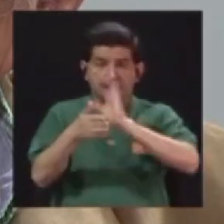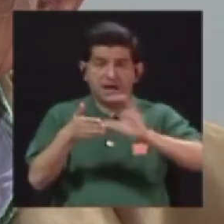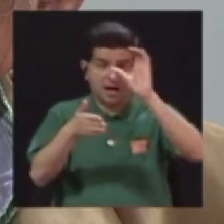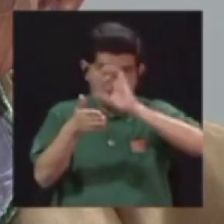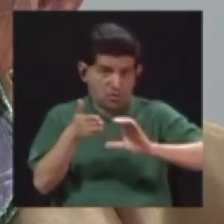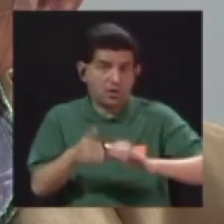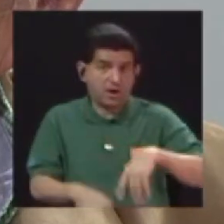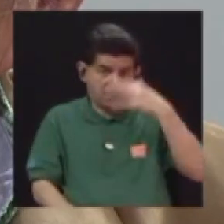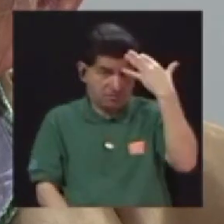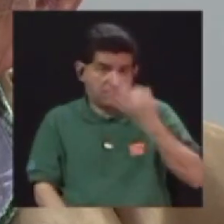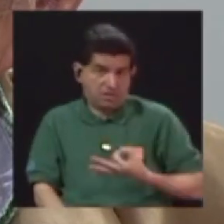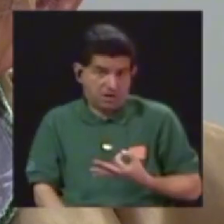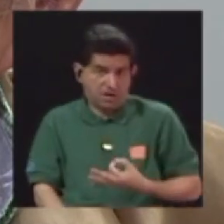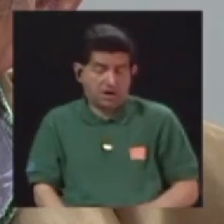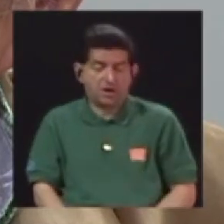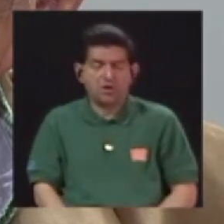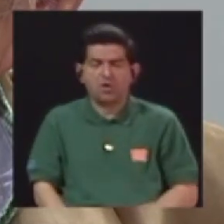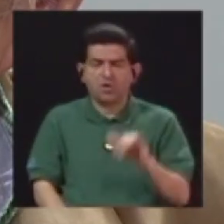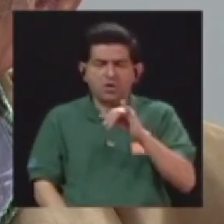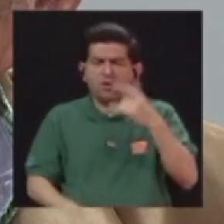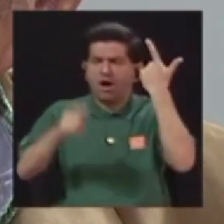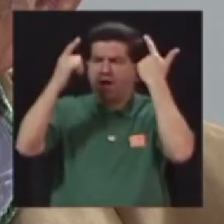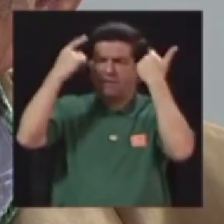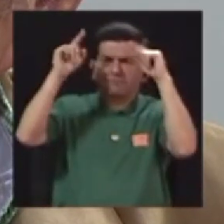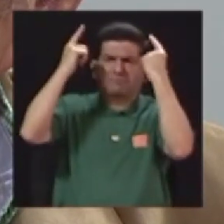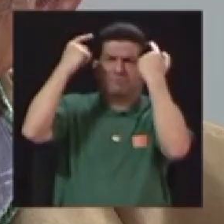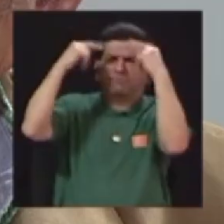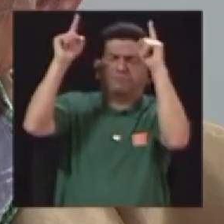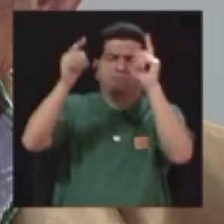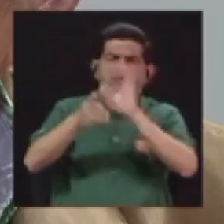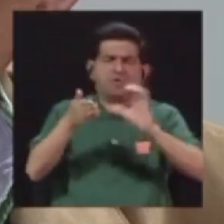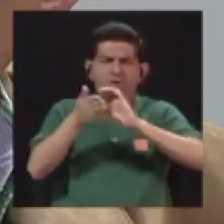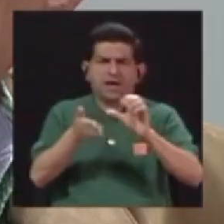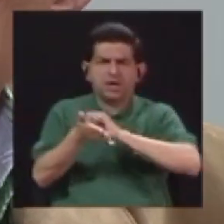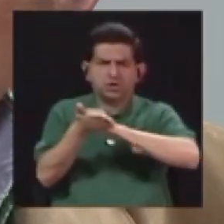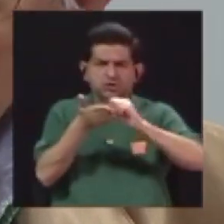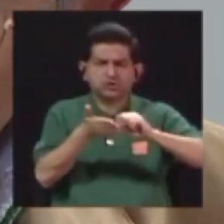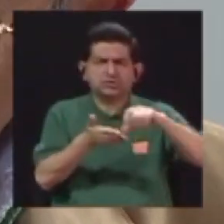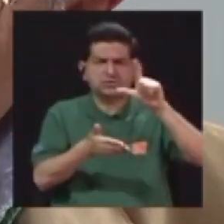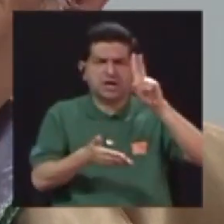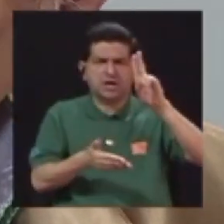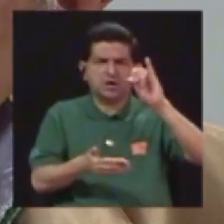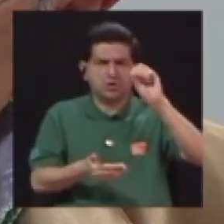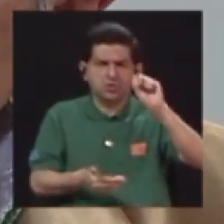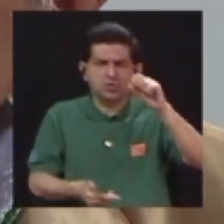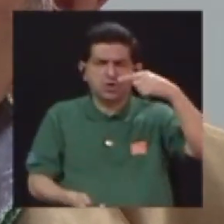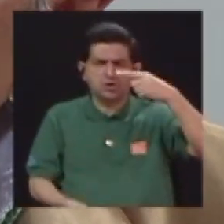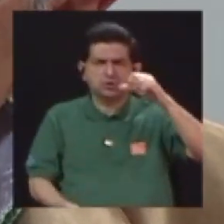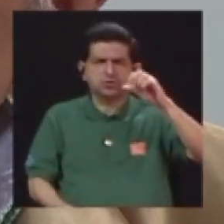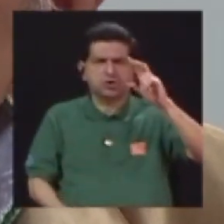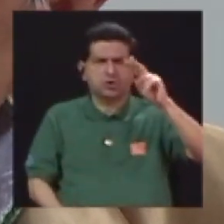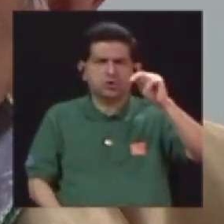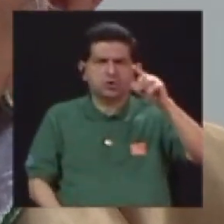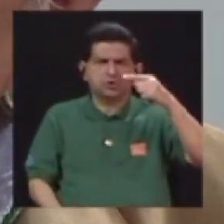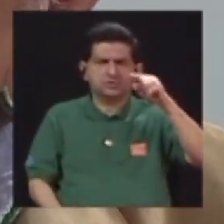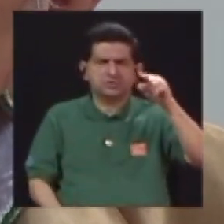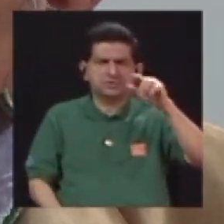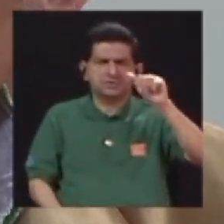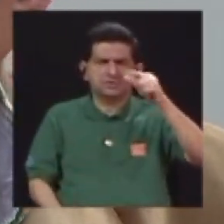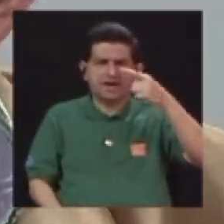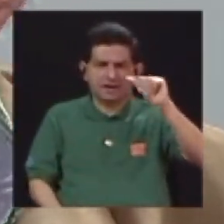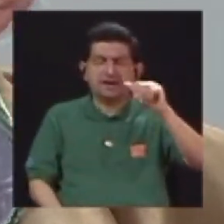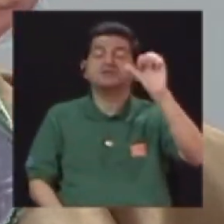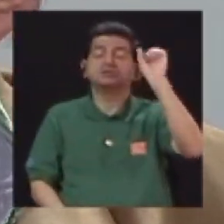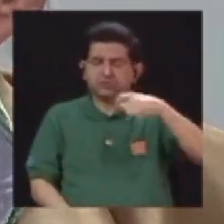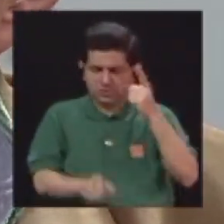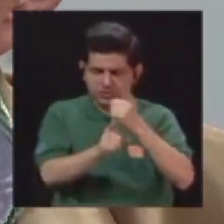en el ilustre también Colegio San Luis Gonzaga. Fui a la secundaria, la hice en el Gran Colegio San Luis